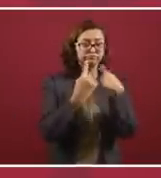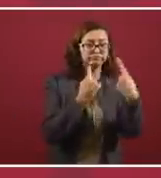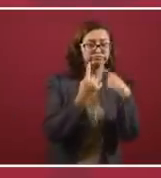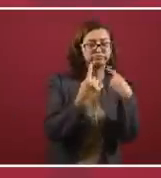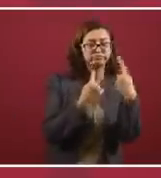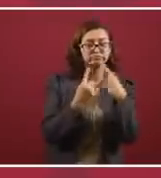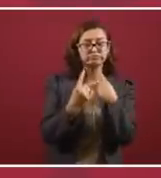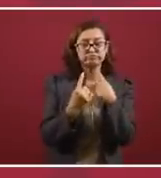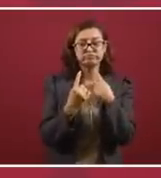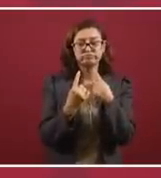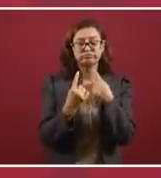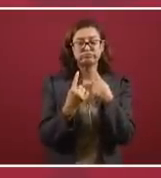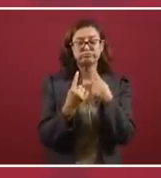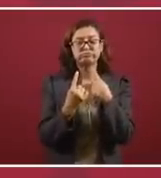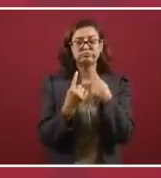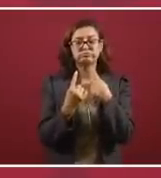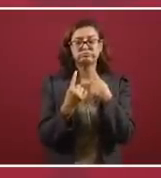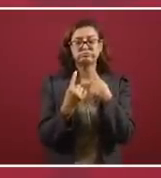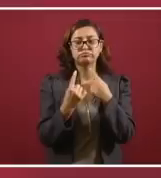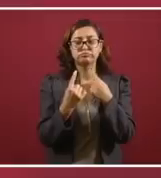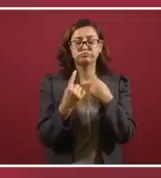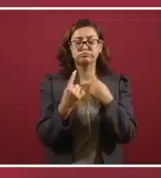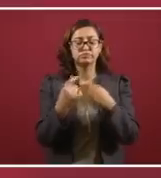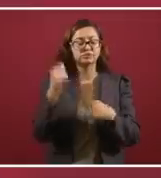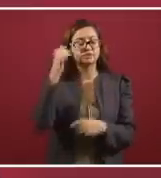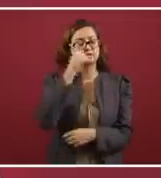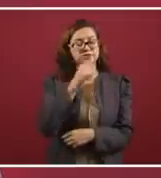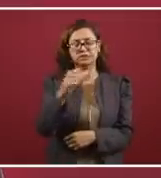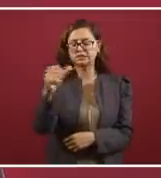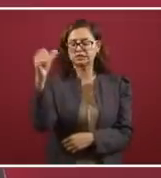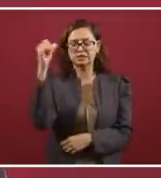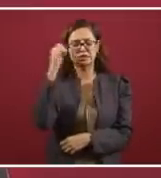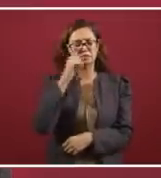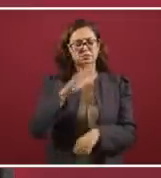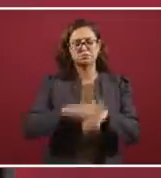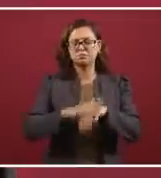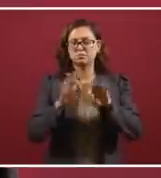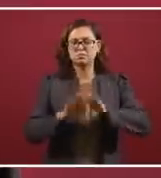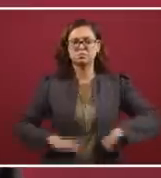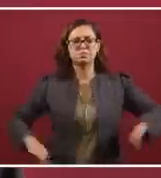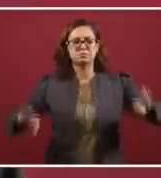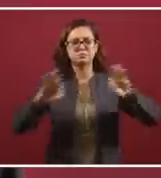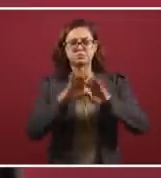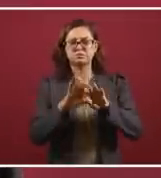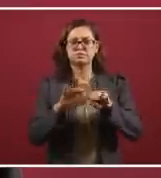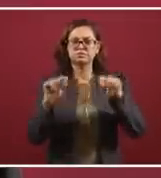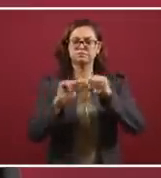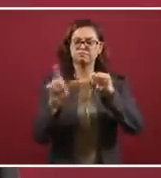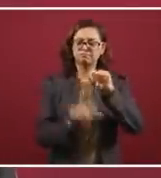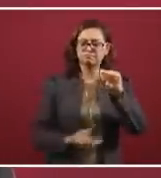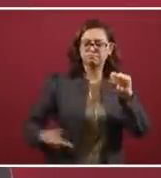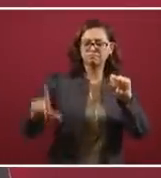poniendo por delante el interés nacional